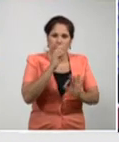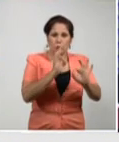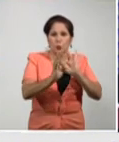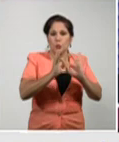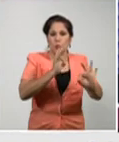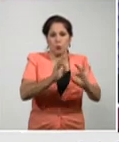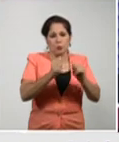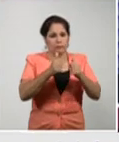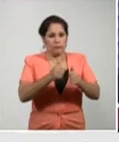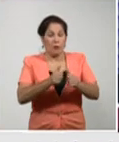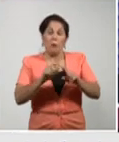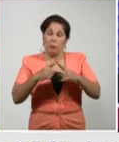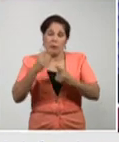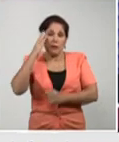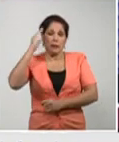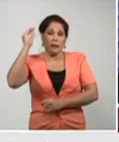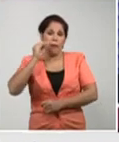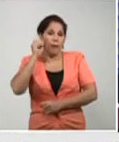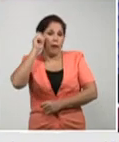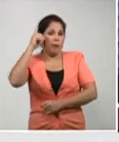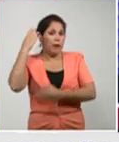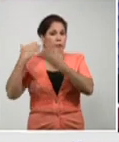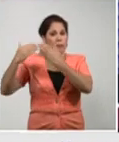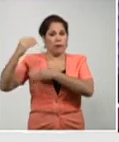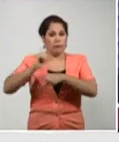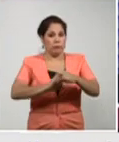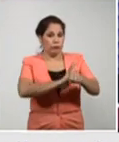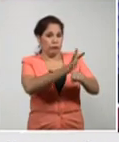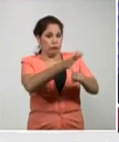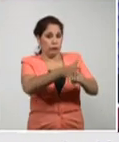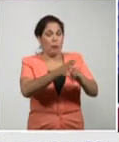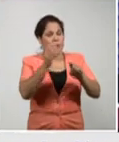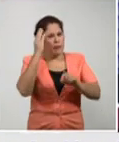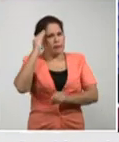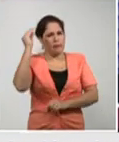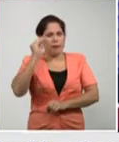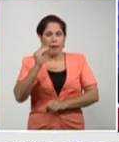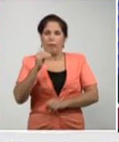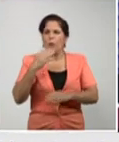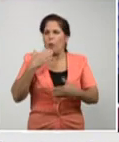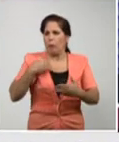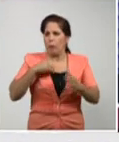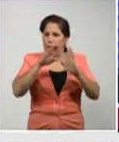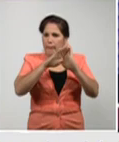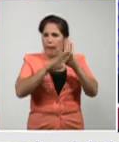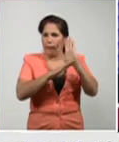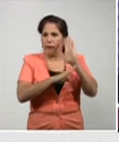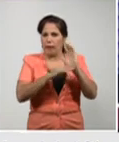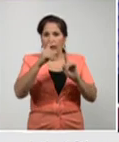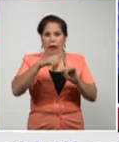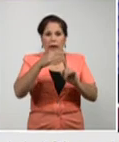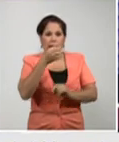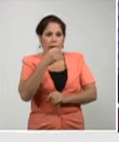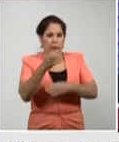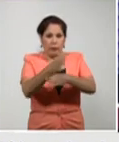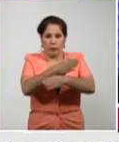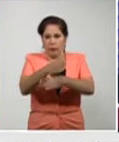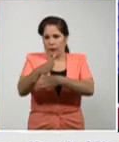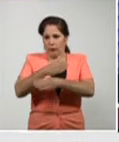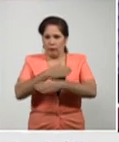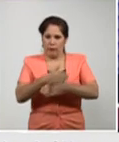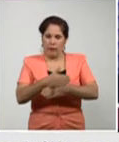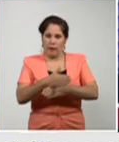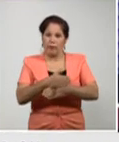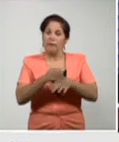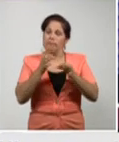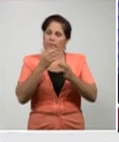sabemos por la experiencia que hemos tenido, por los protocolos de tratamiento, que